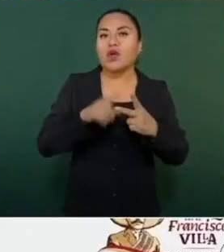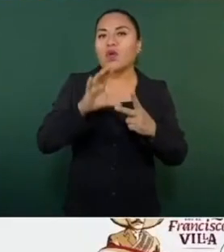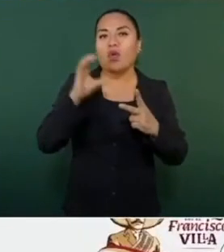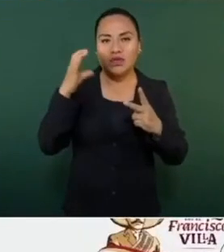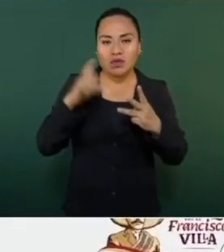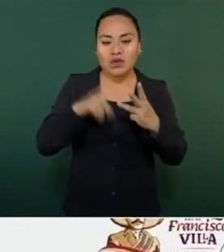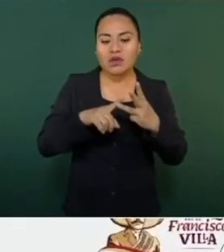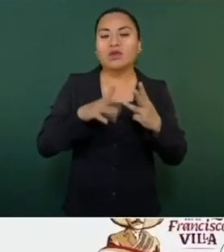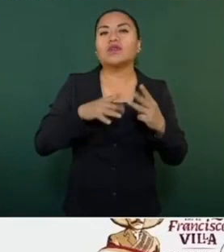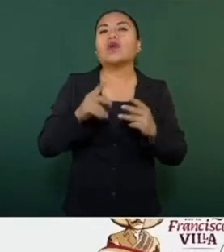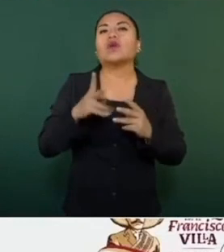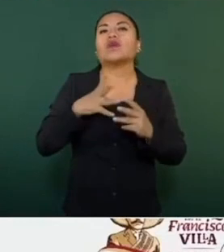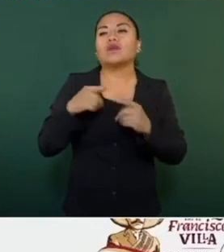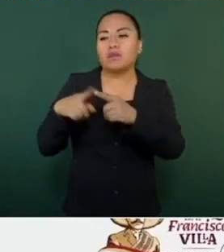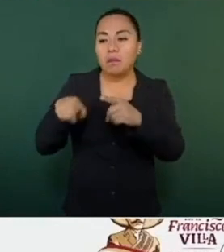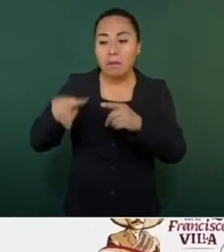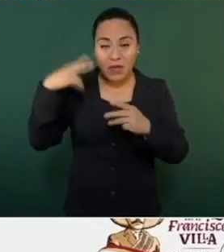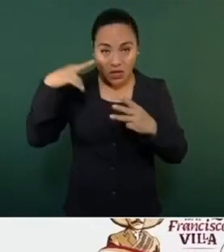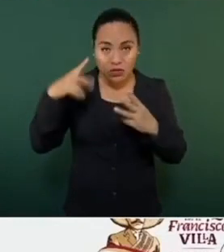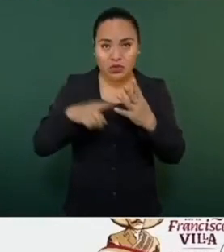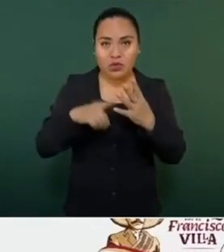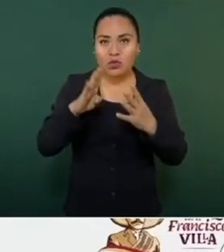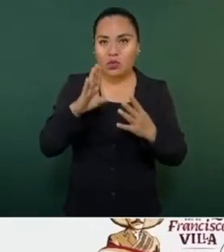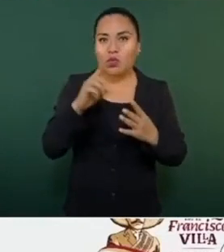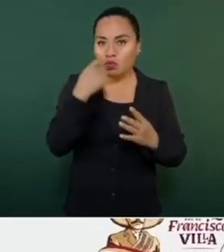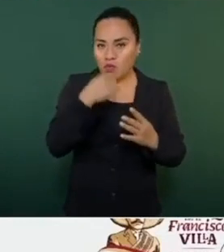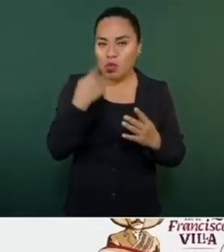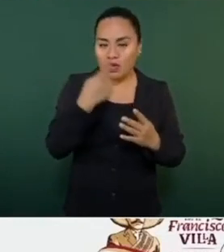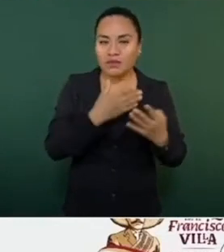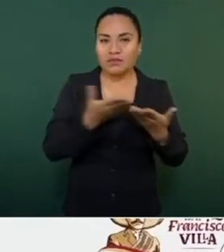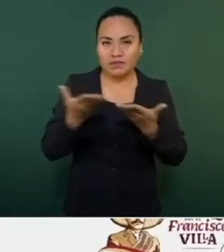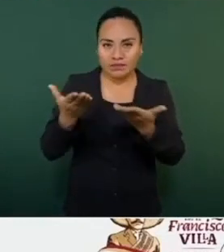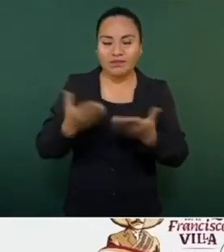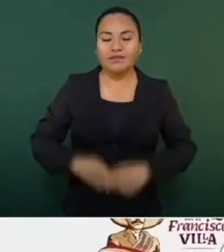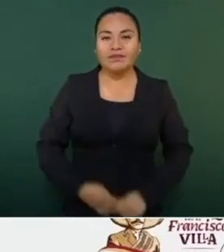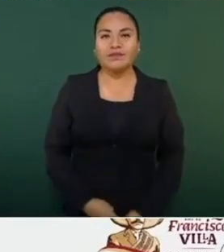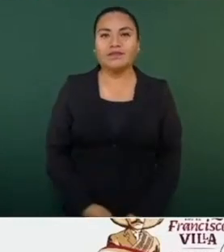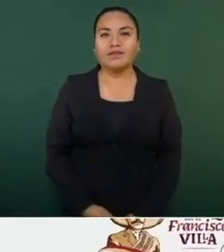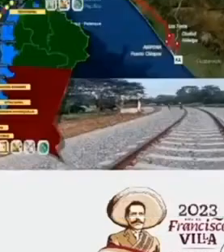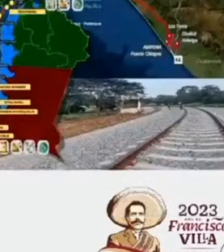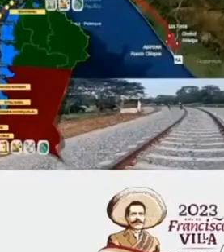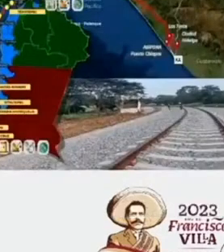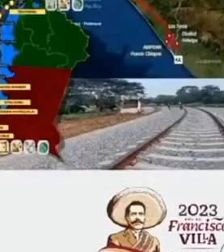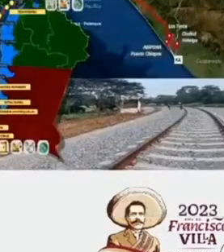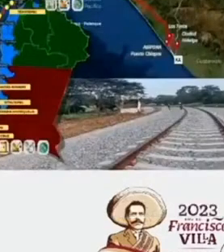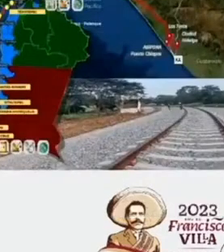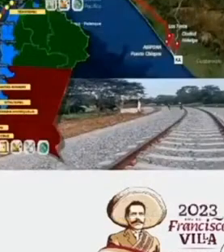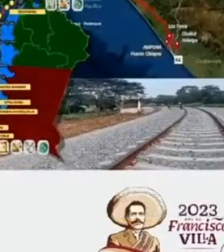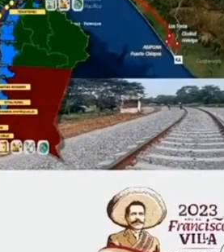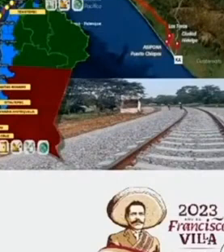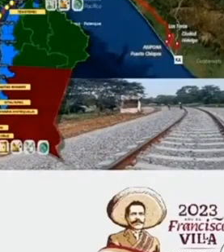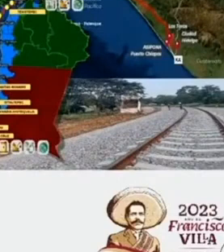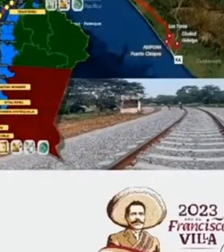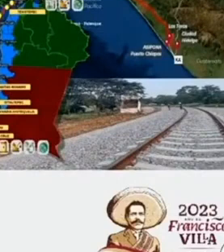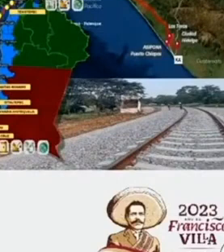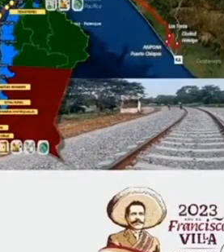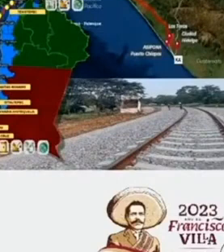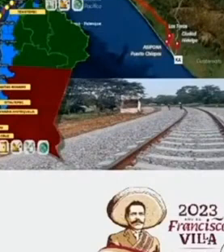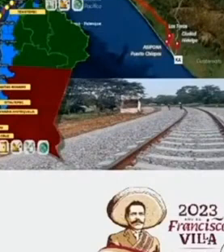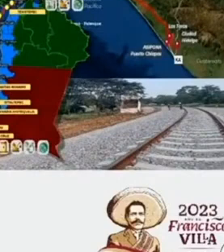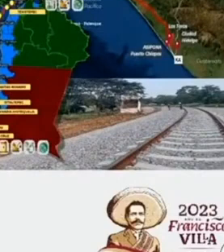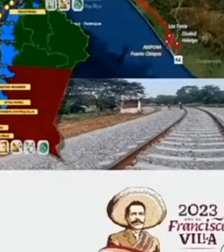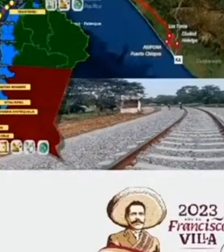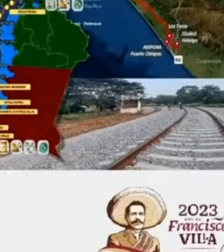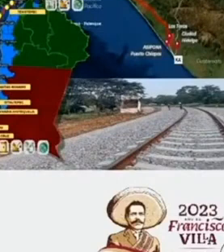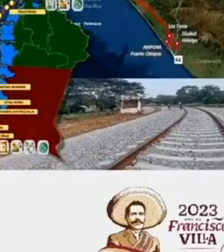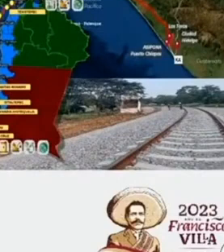y Dos Bocas. Asimismo, estableceremos polos de desarrollo para el bienestar, para atraer inversión extranjera